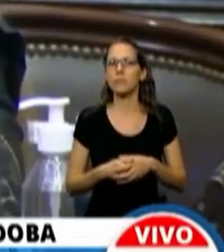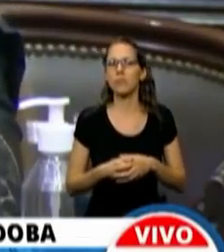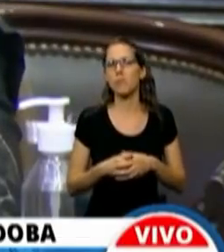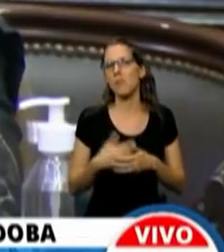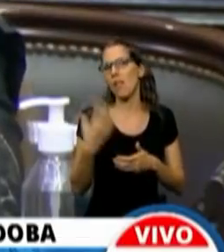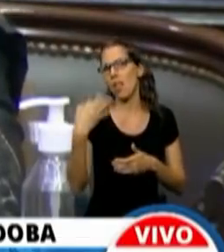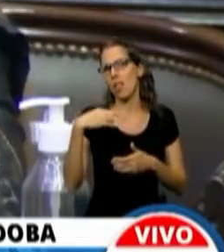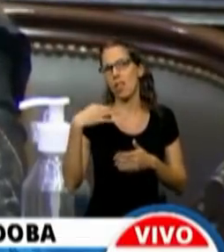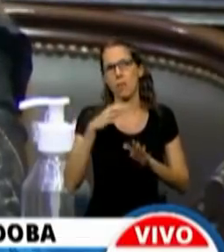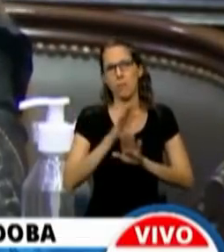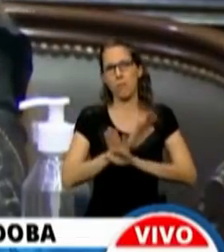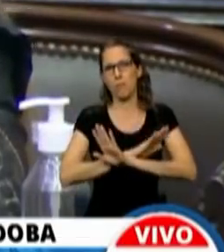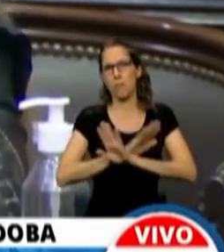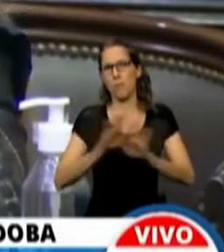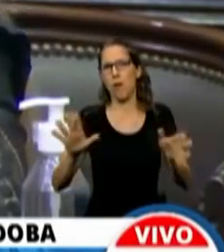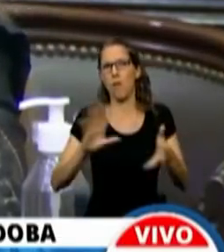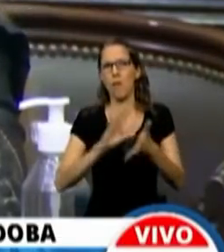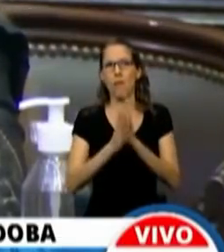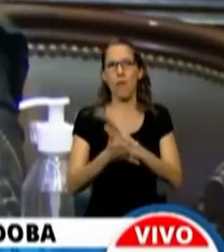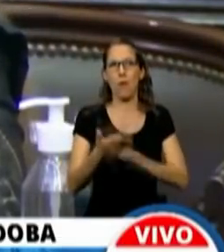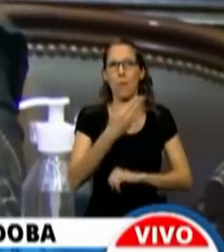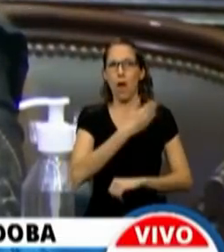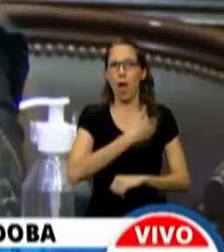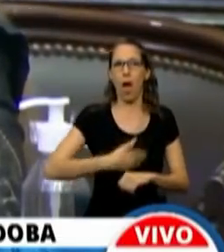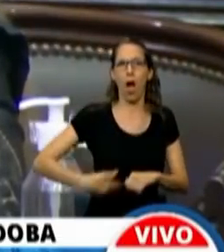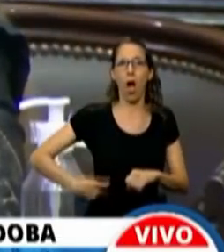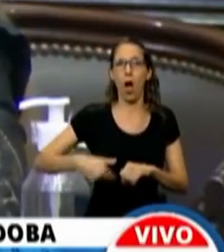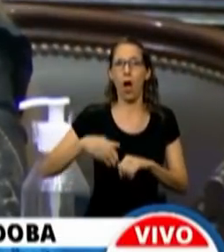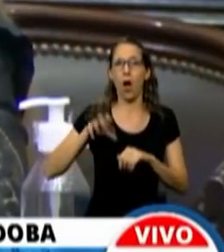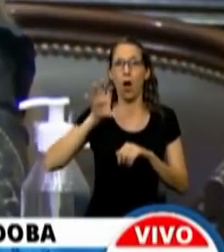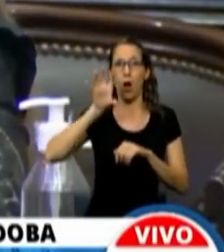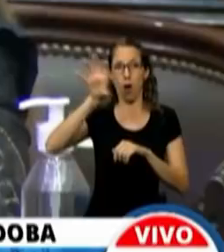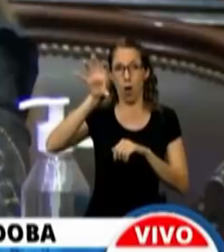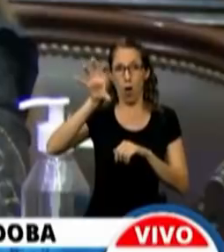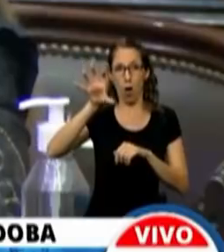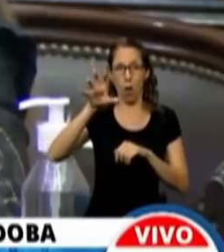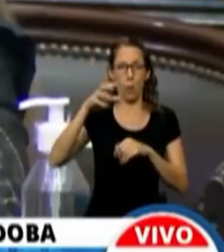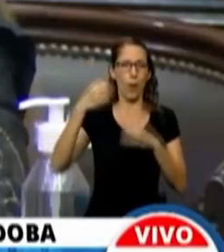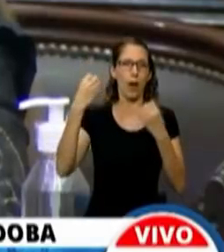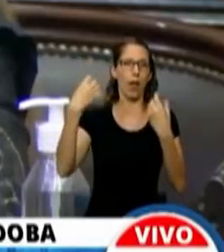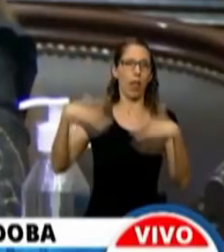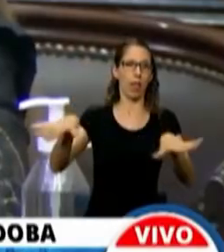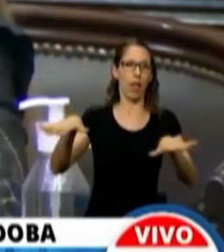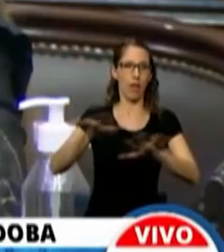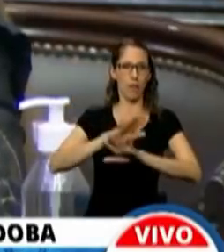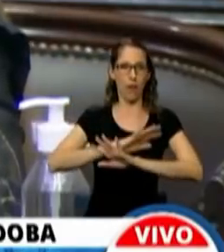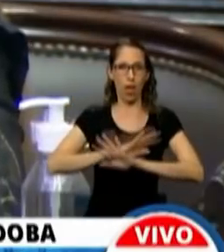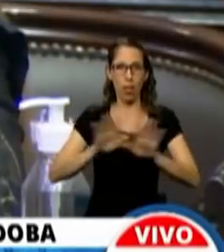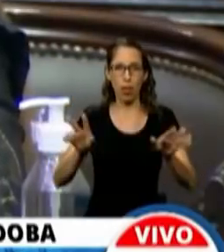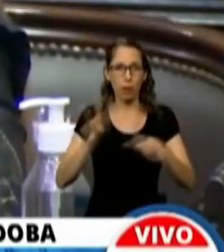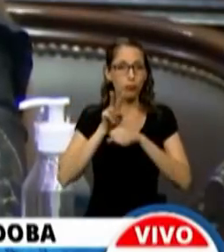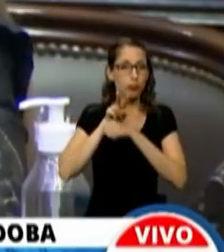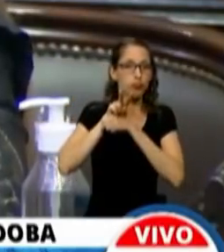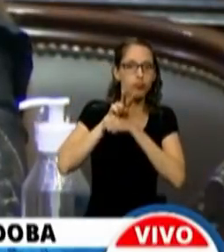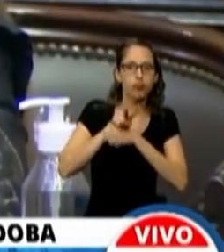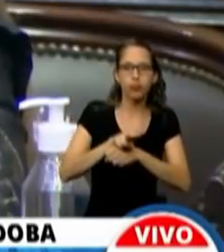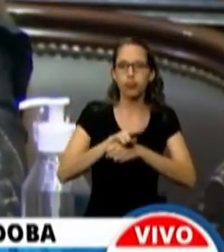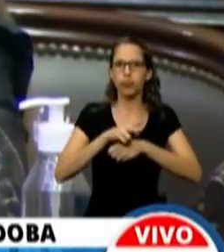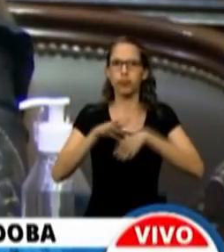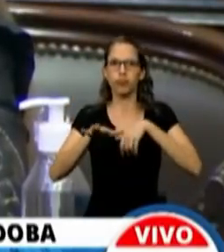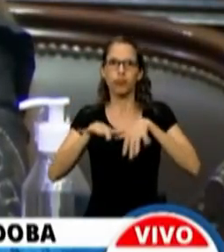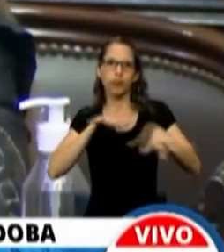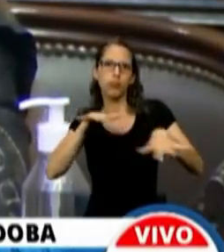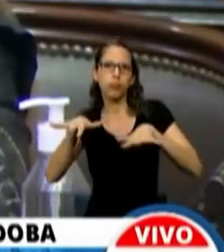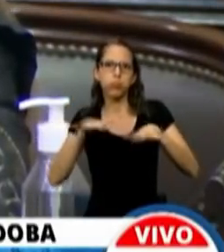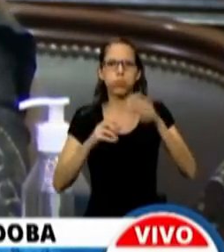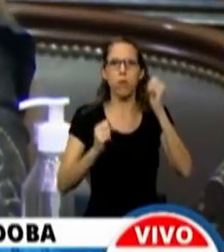la verdad. Pensé en mis hijos, lo primero que pensé fue en mi familia, en mi hijito, tengo un nenito de 2 años. Y sí, fue la